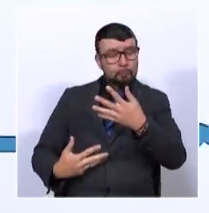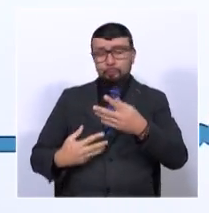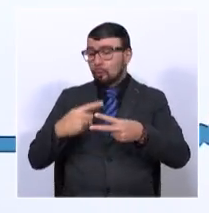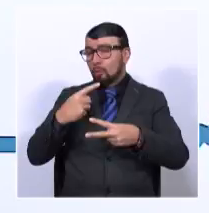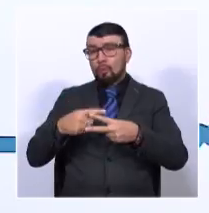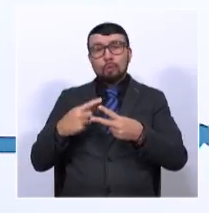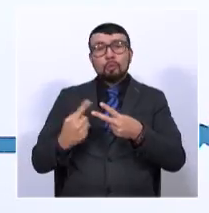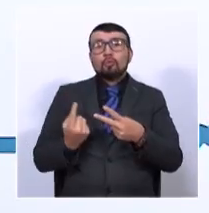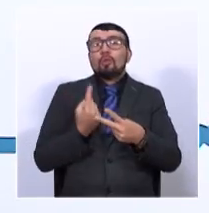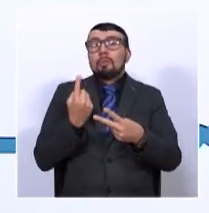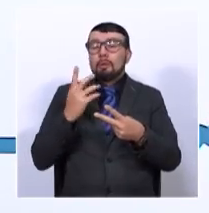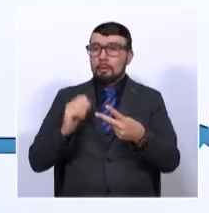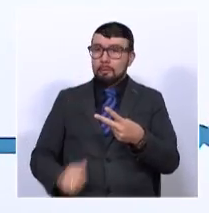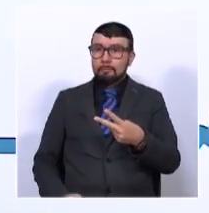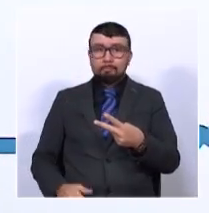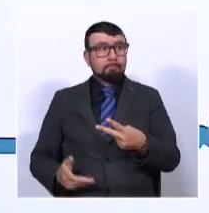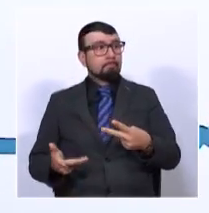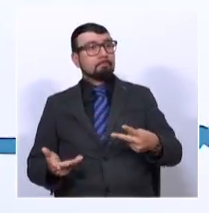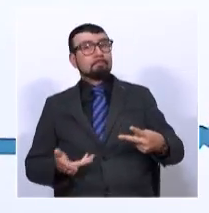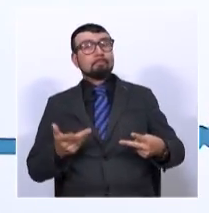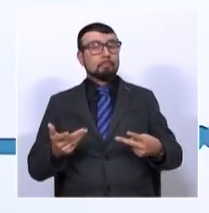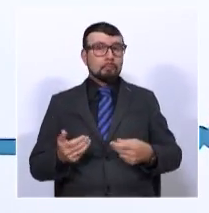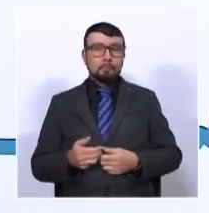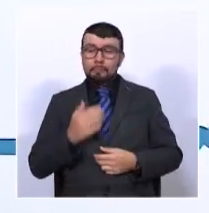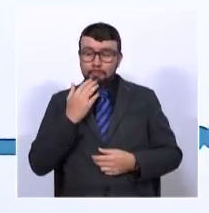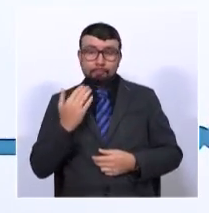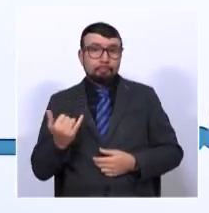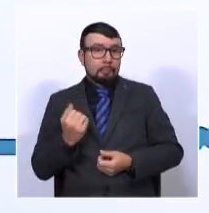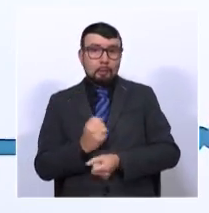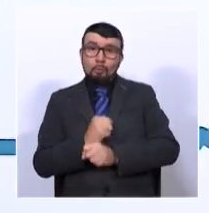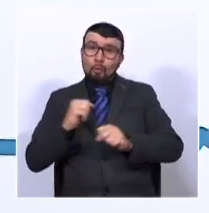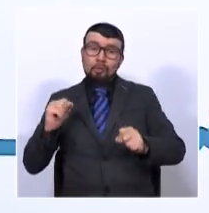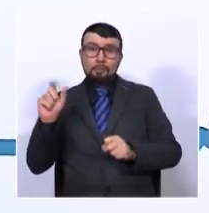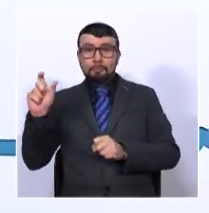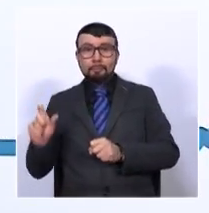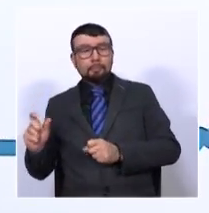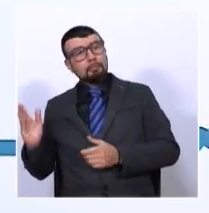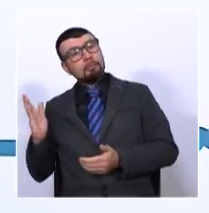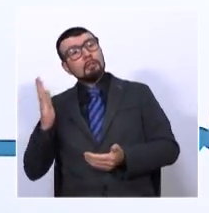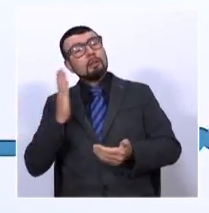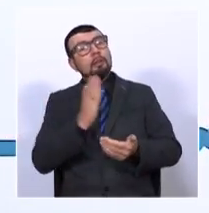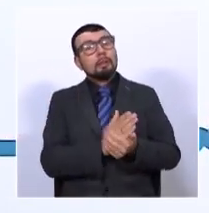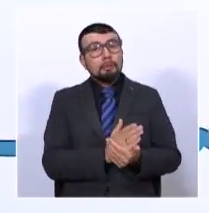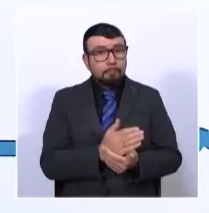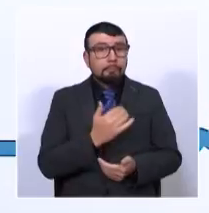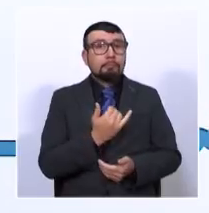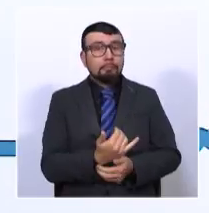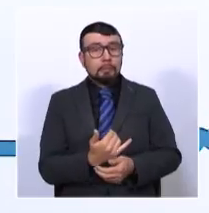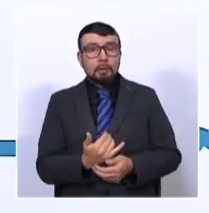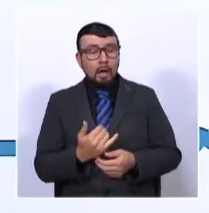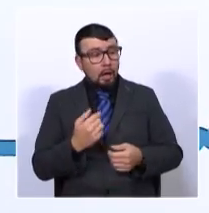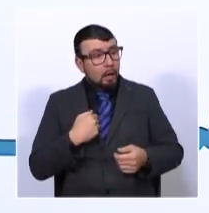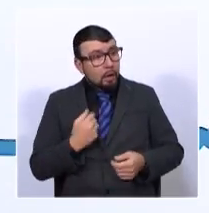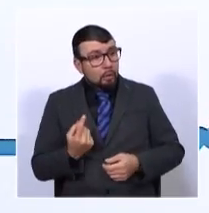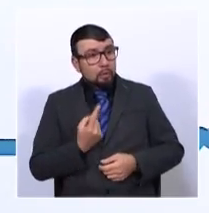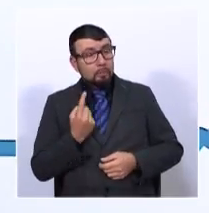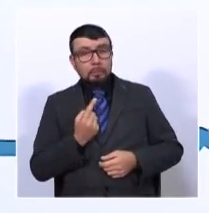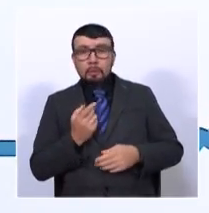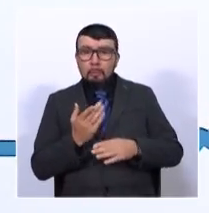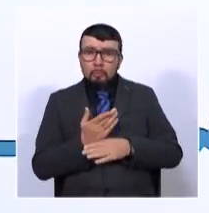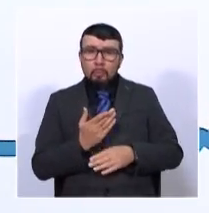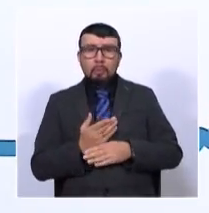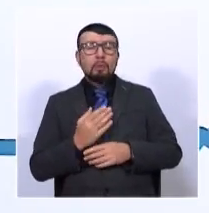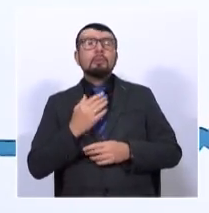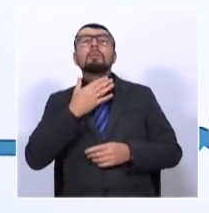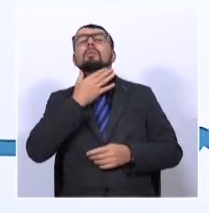Hubiera sido imposible para el resto de médicos y ahorita para el neurocirujano que ahora está paciente, que le hablaran del problema de